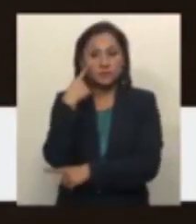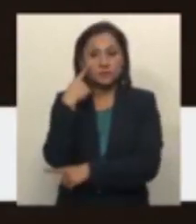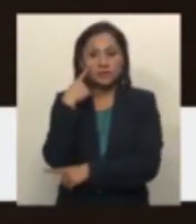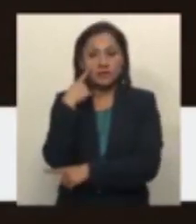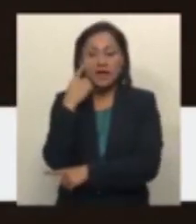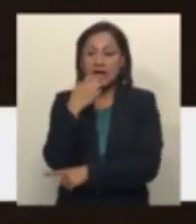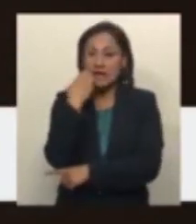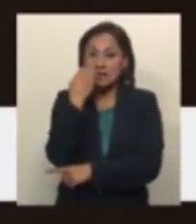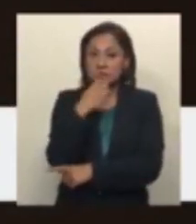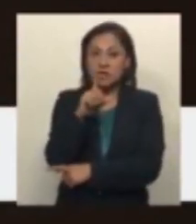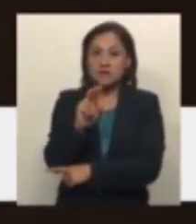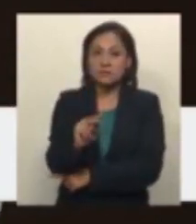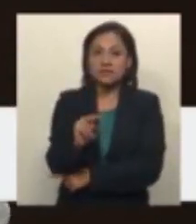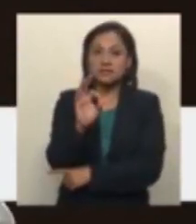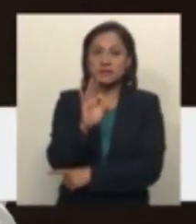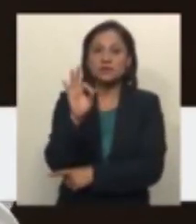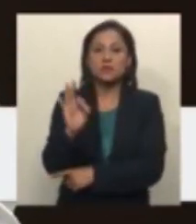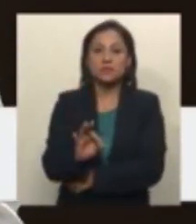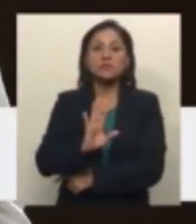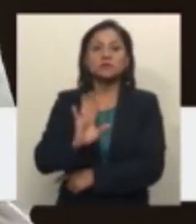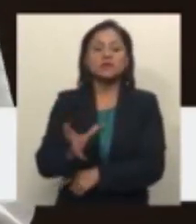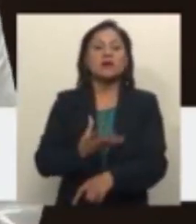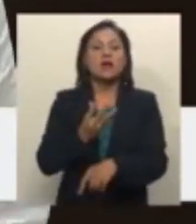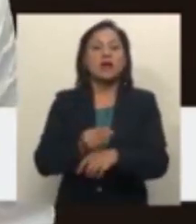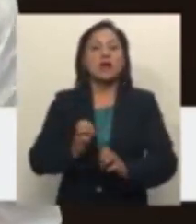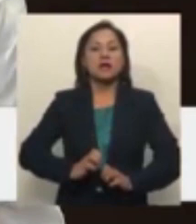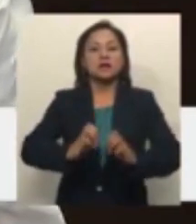las escuelas están en edificios adaptados.